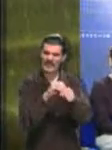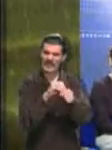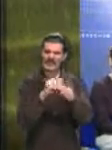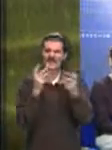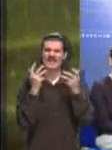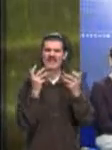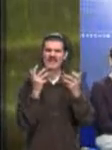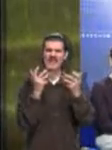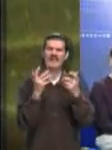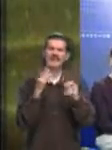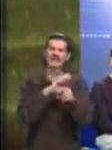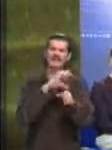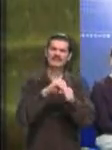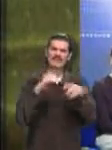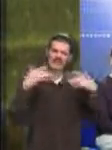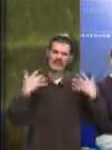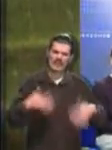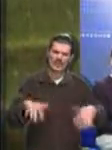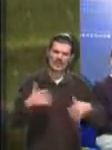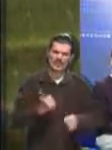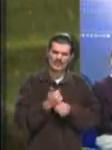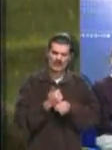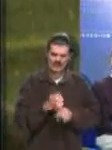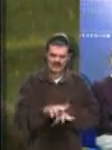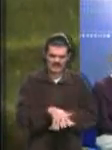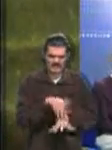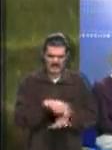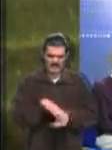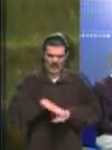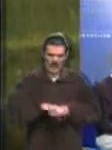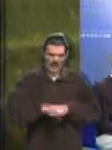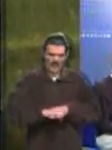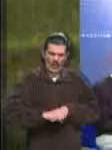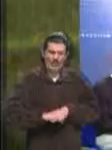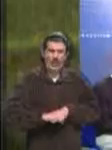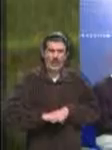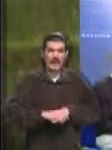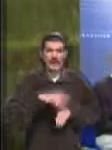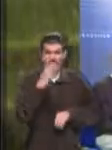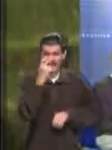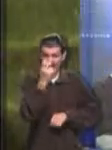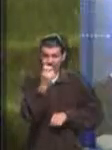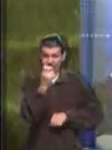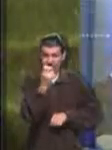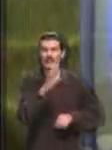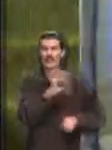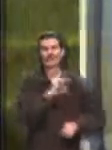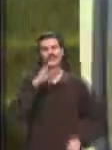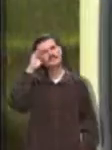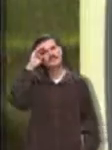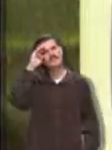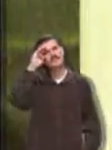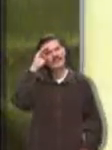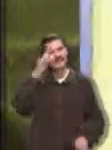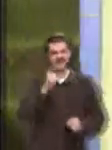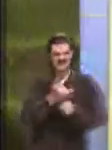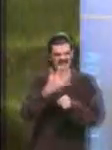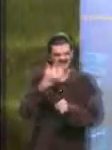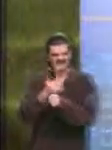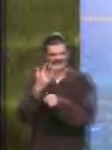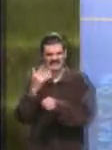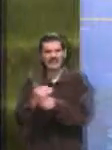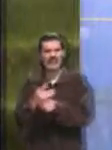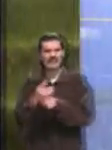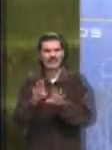gracias a la suprema inquisición del dolor que padecen mis pies. En este sentido, puede pensarse que